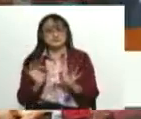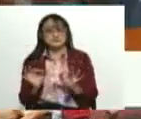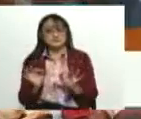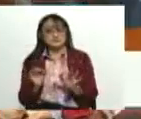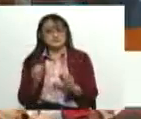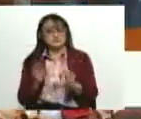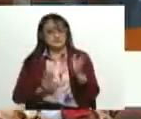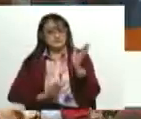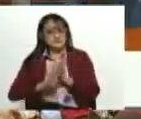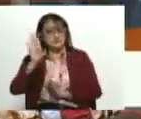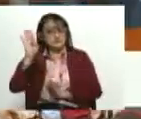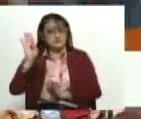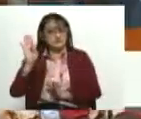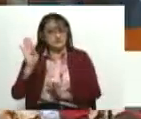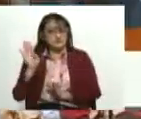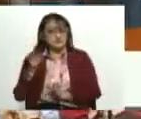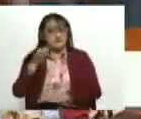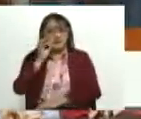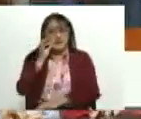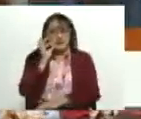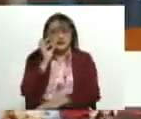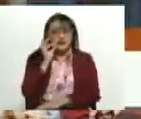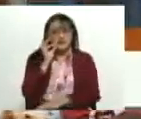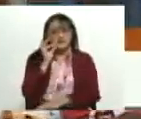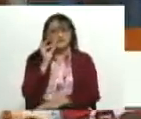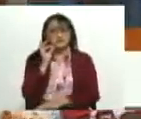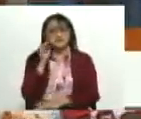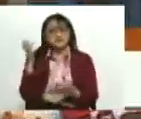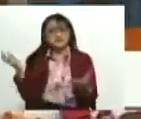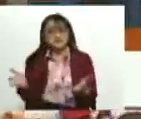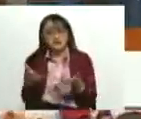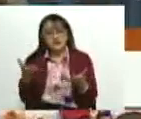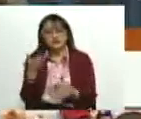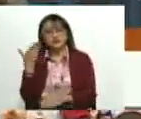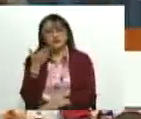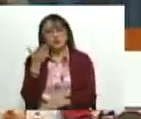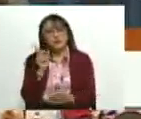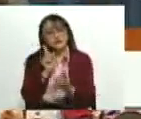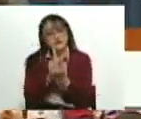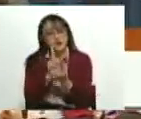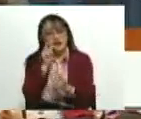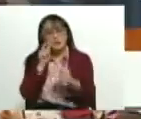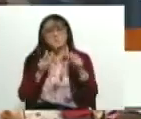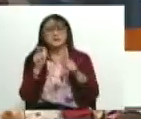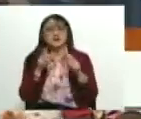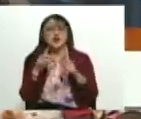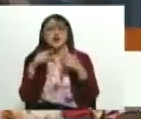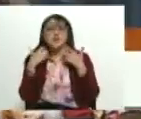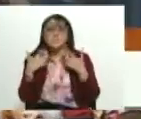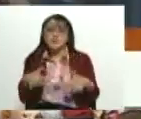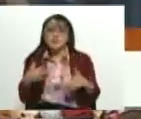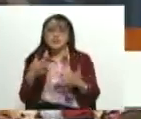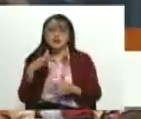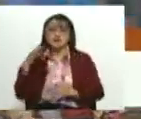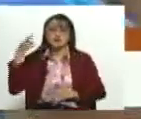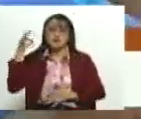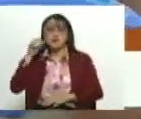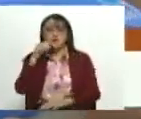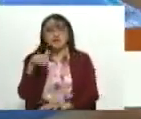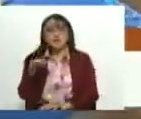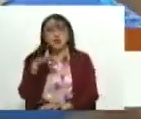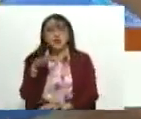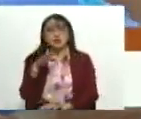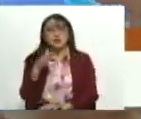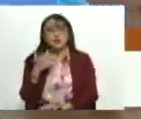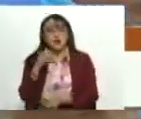sido exitoso: el cafecito, el sancocho, estar cerca de nuestra gente, el no perder nuestra esencia de pueblo, que es lo